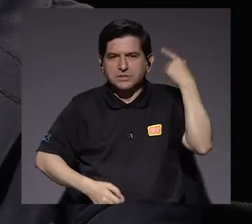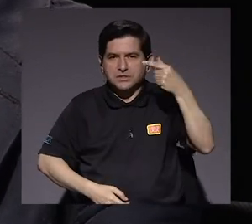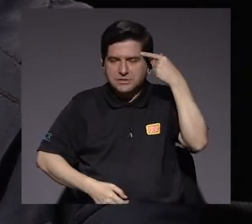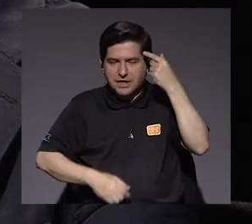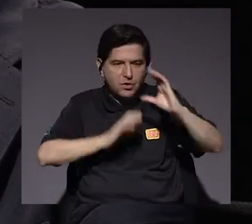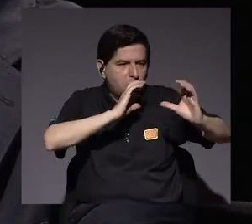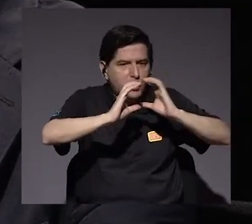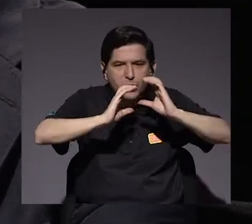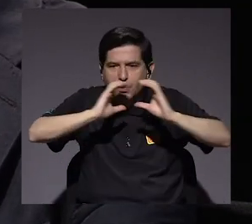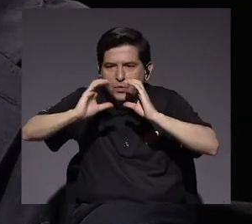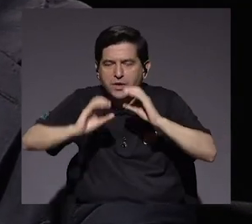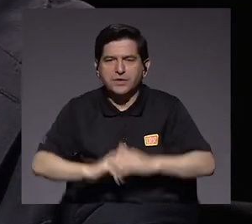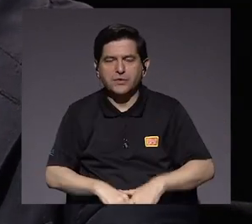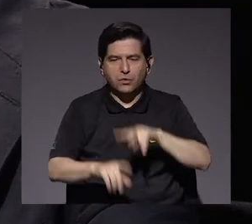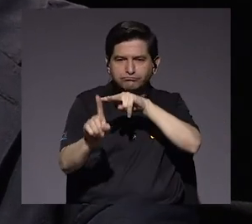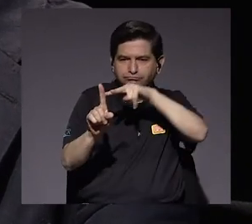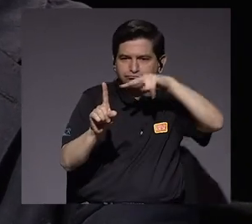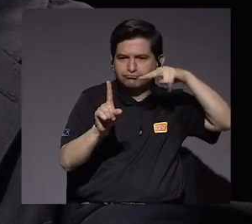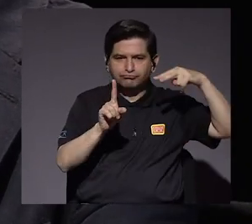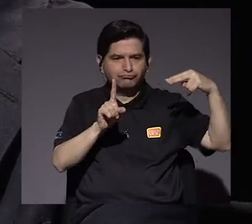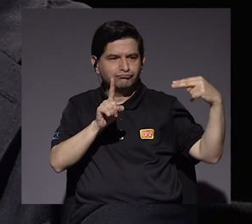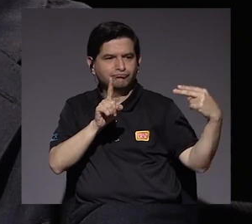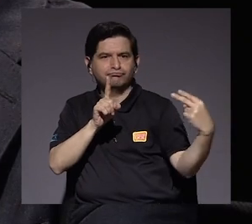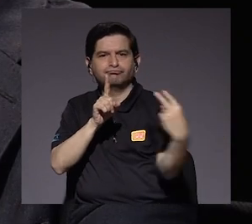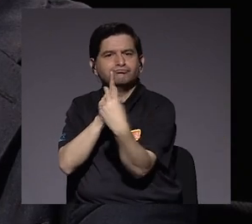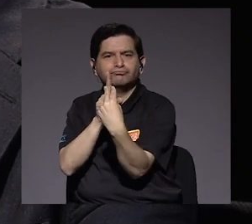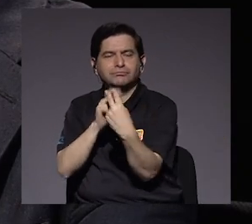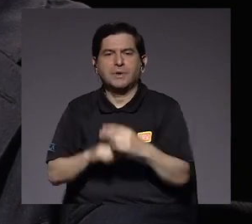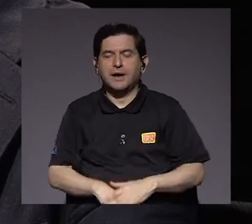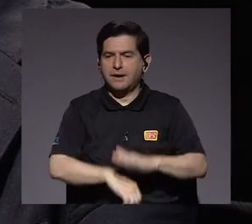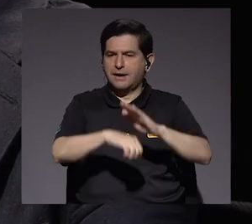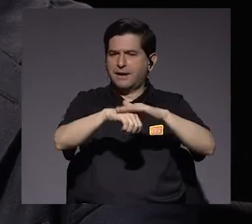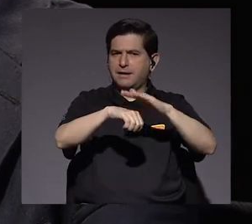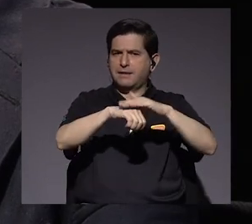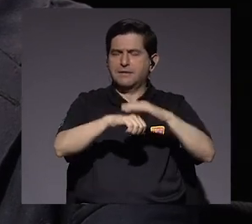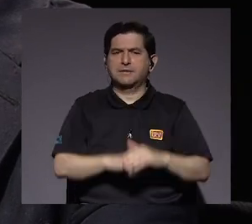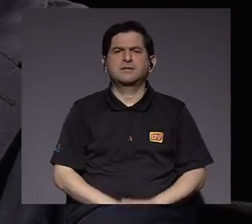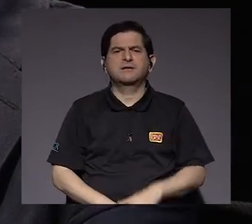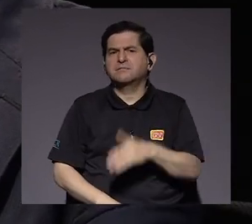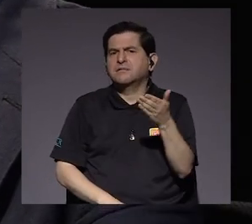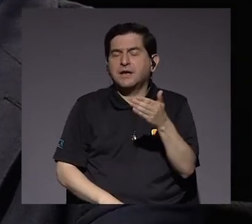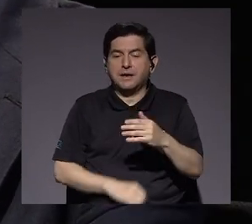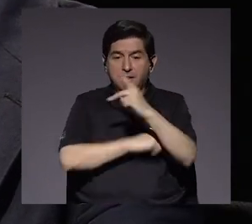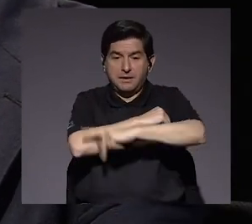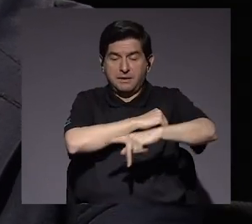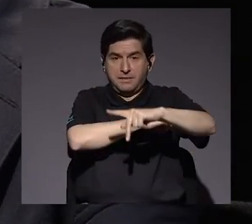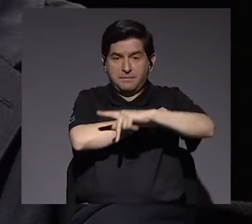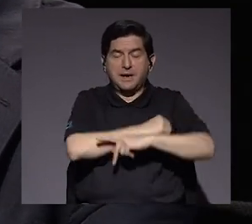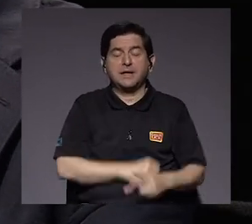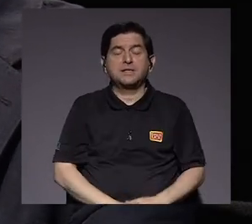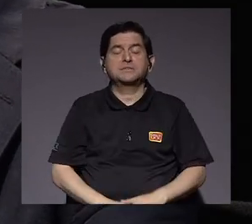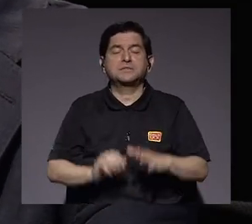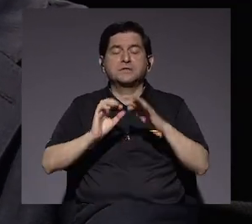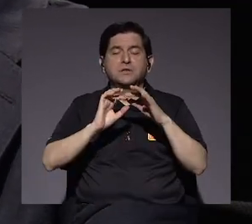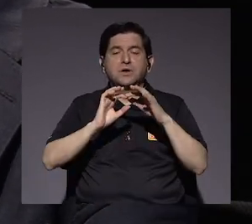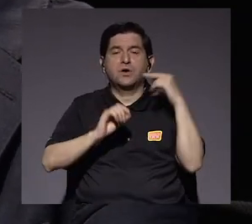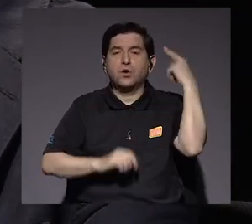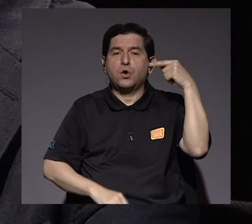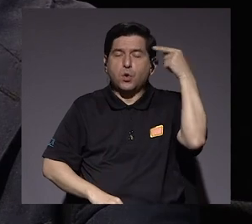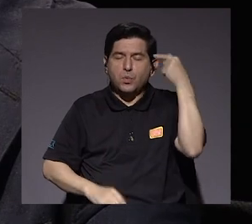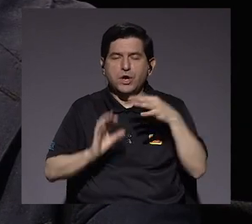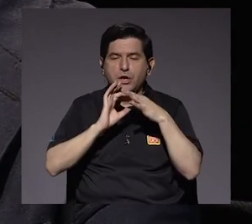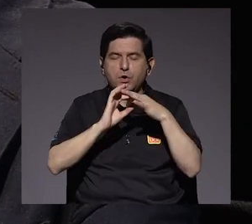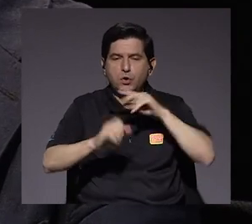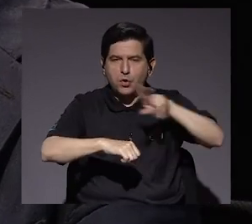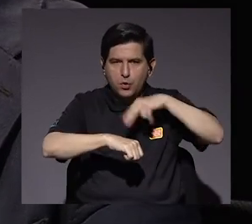logrando transmitir, cuál es esa visión, ¿verdad?, que haga ver como un país, digamos, de un gobierno de unidad nacional, y cuáles son